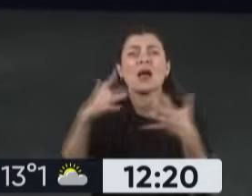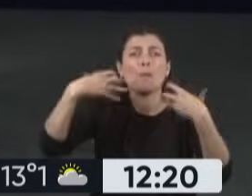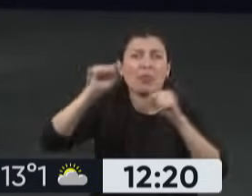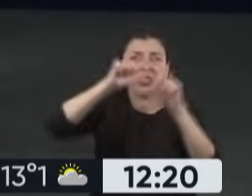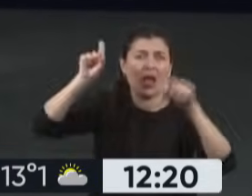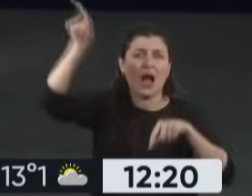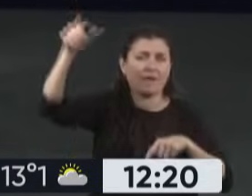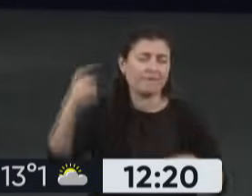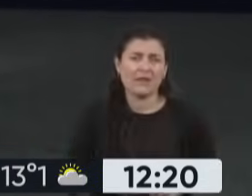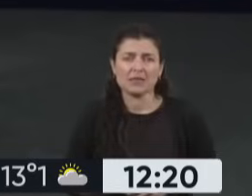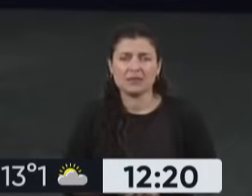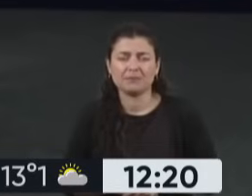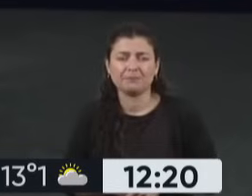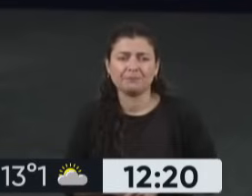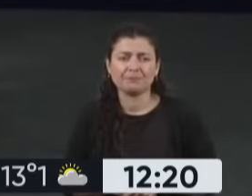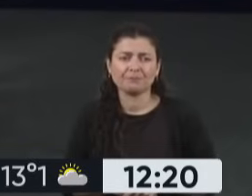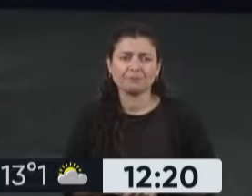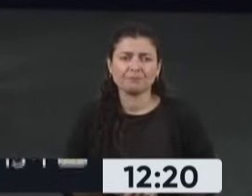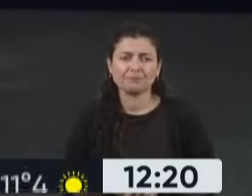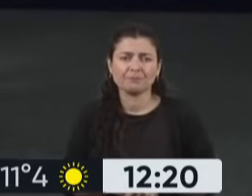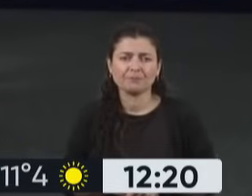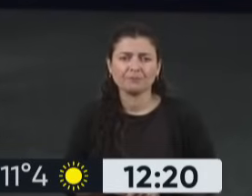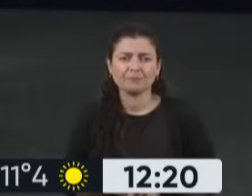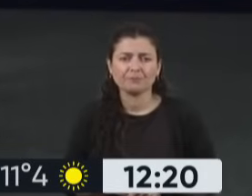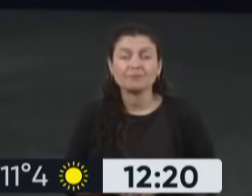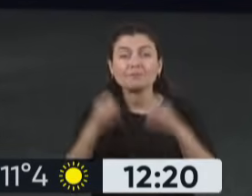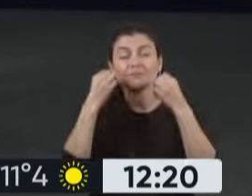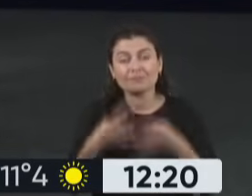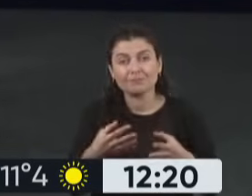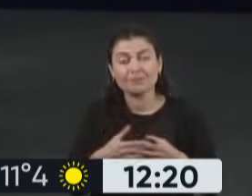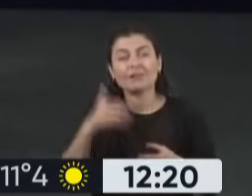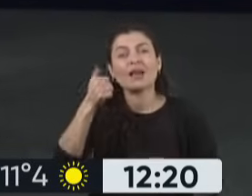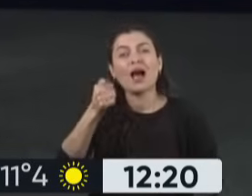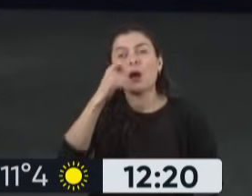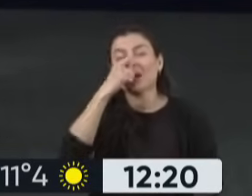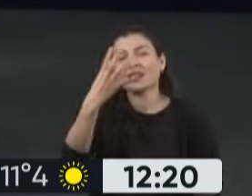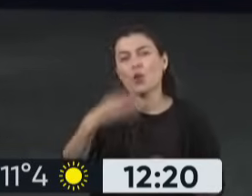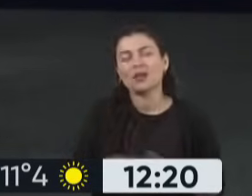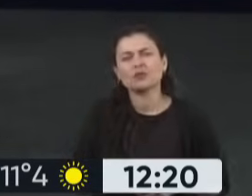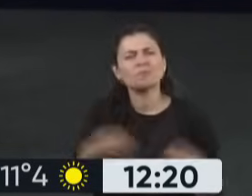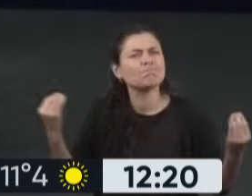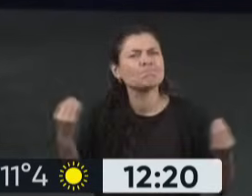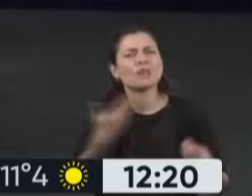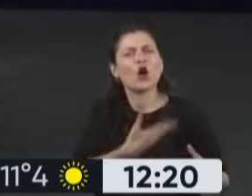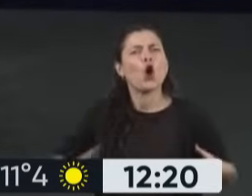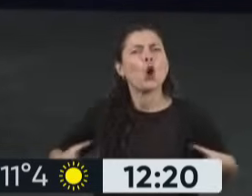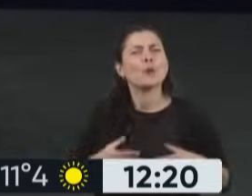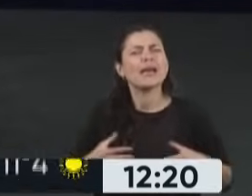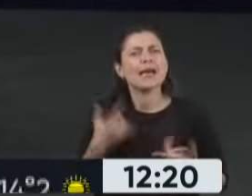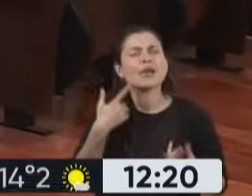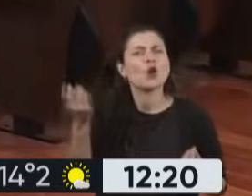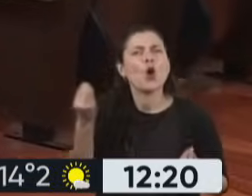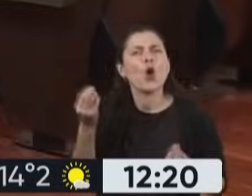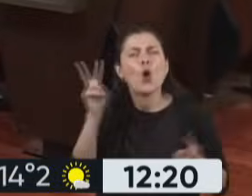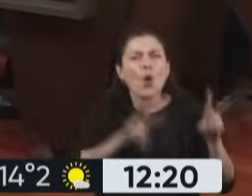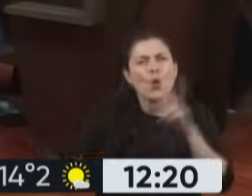problemas. Sí, ministro. ¿Qué tal? Estela Guernica, Día 24. ¿Cómo va a ser el gobierno para convencer a